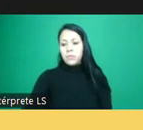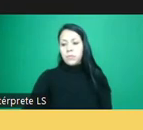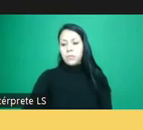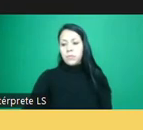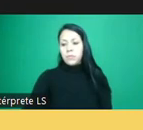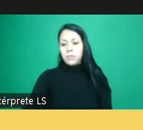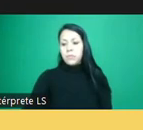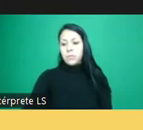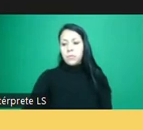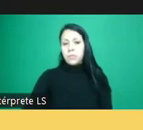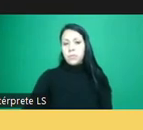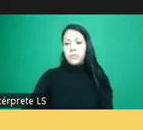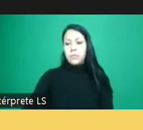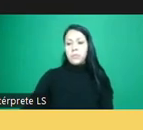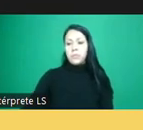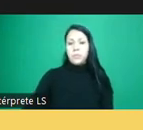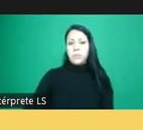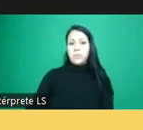Ok.